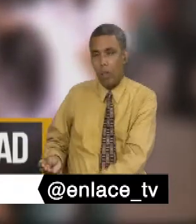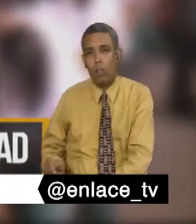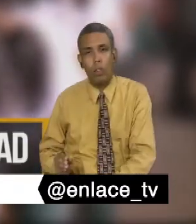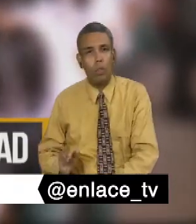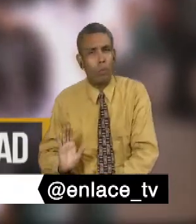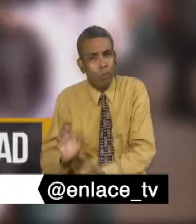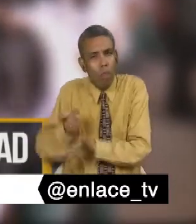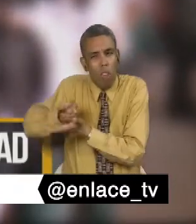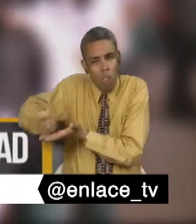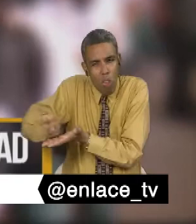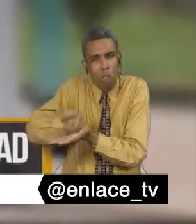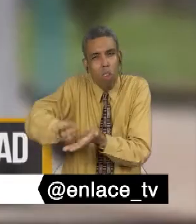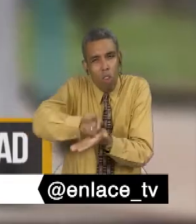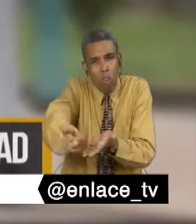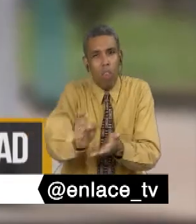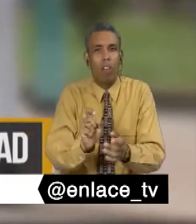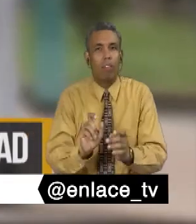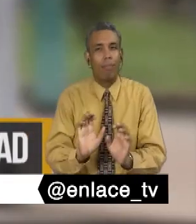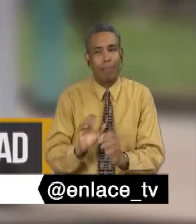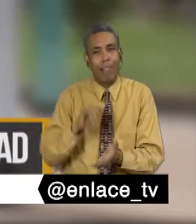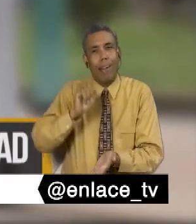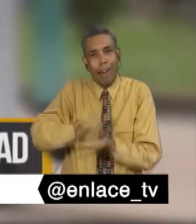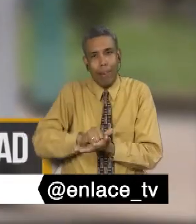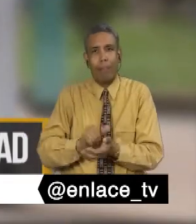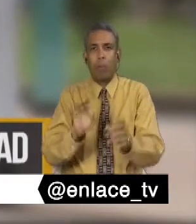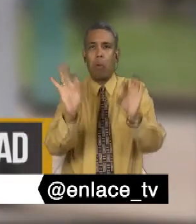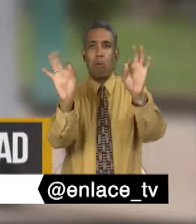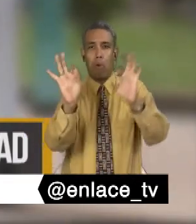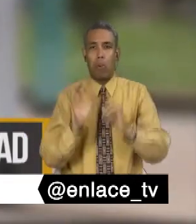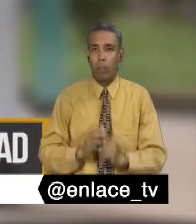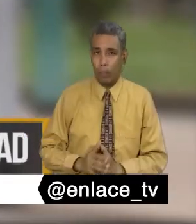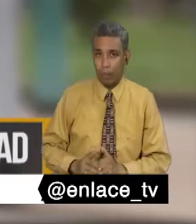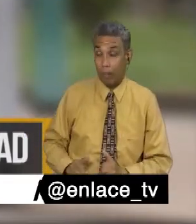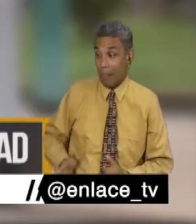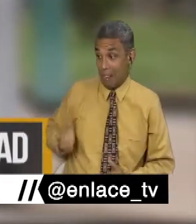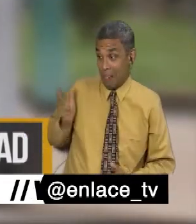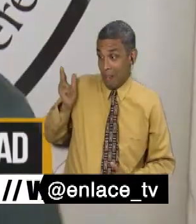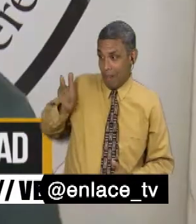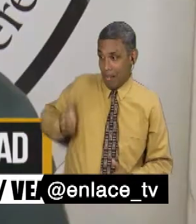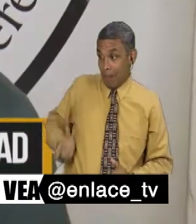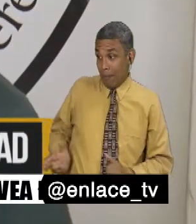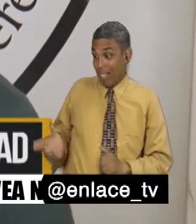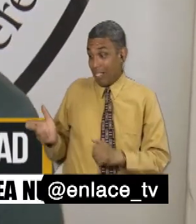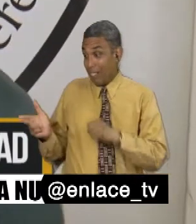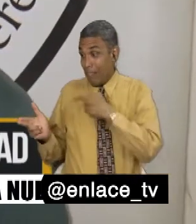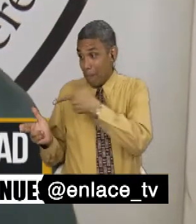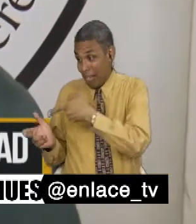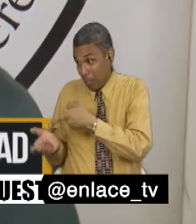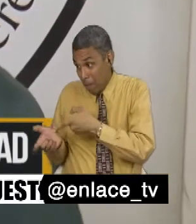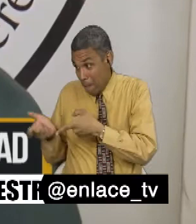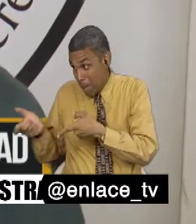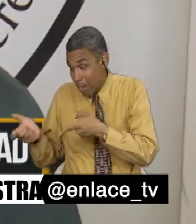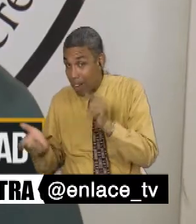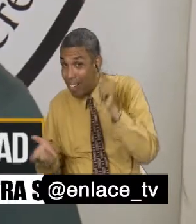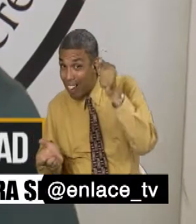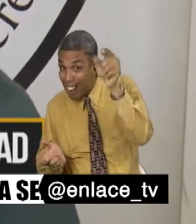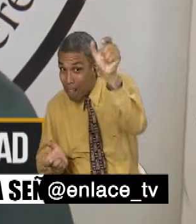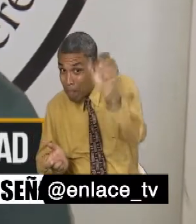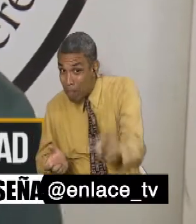Esa labor también tiene otro precio, el cargar el arma para llevársela al sicario es otro precio. Entonces eso